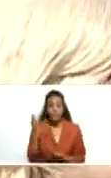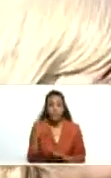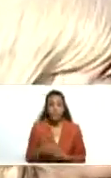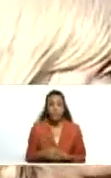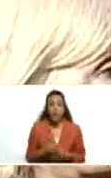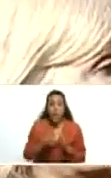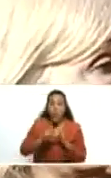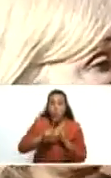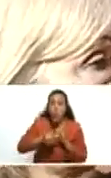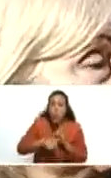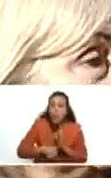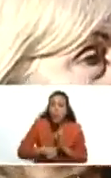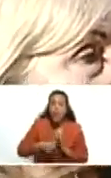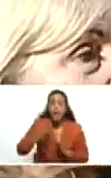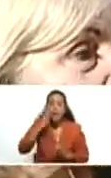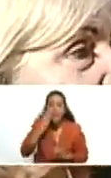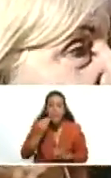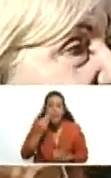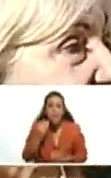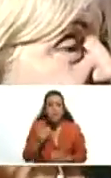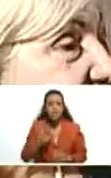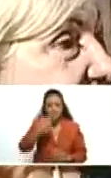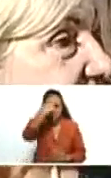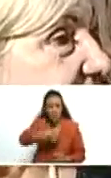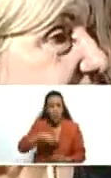Luego tuvimos experiencias